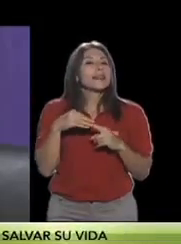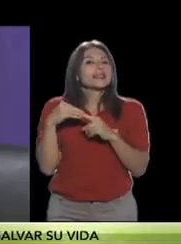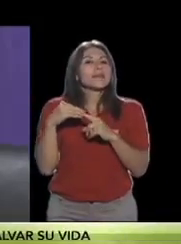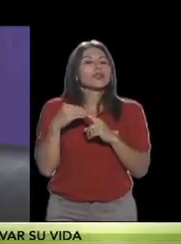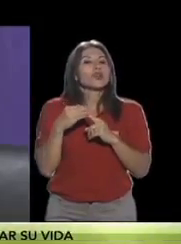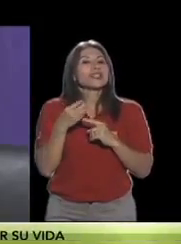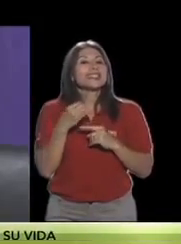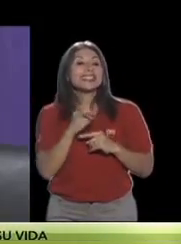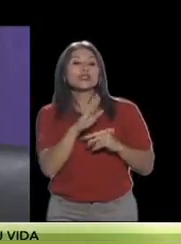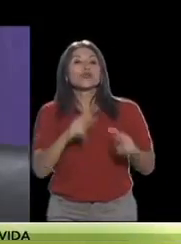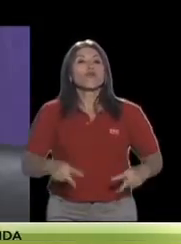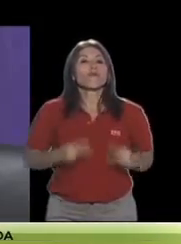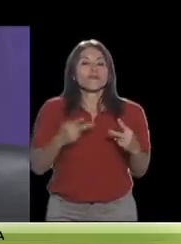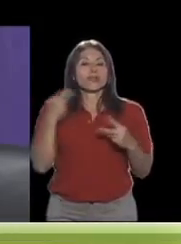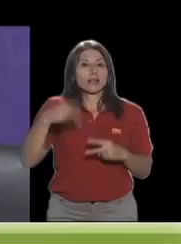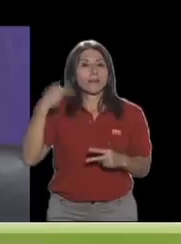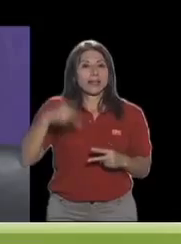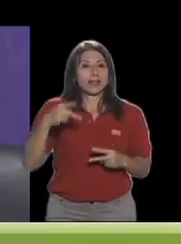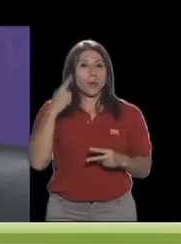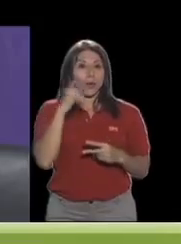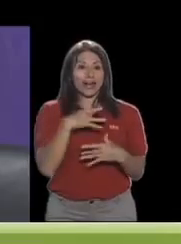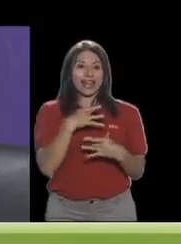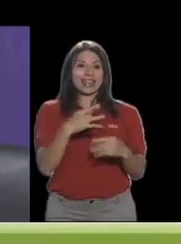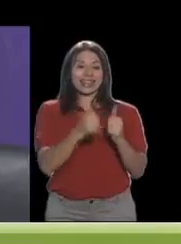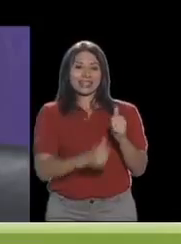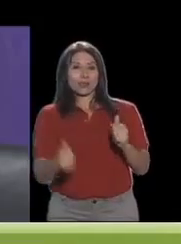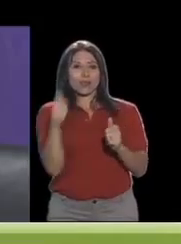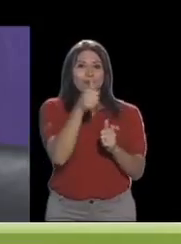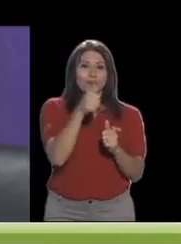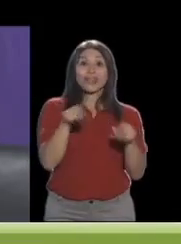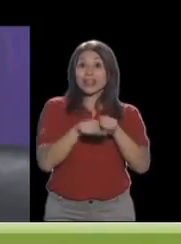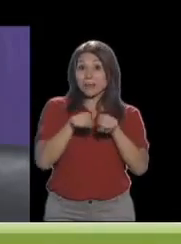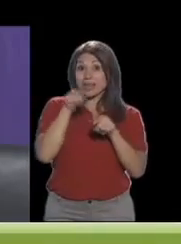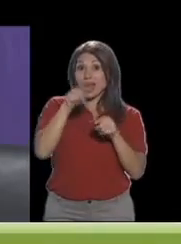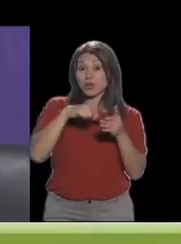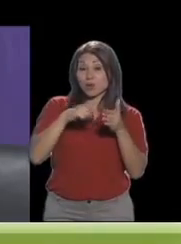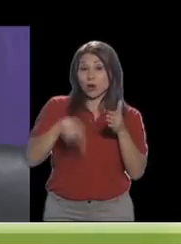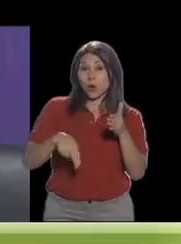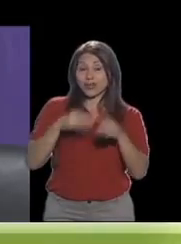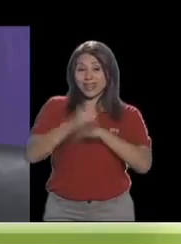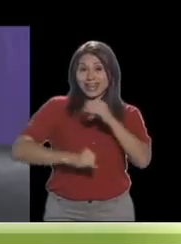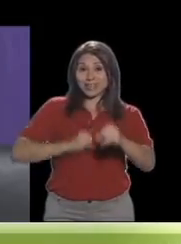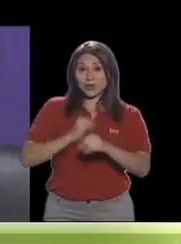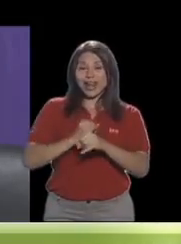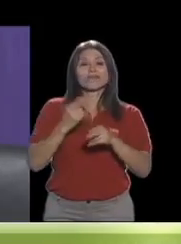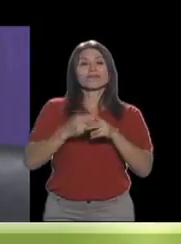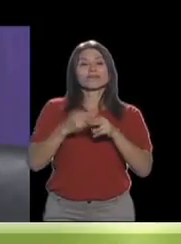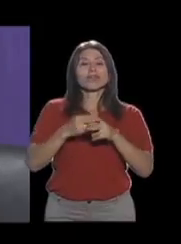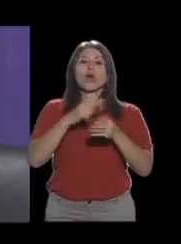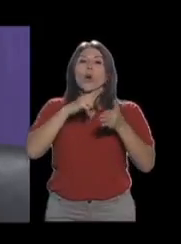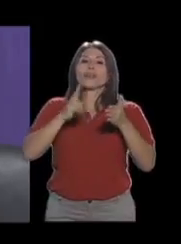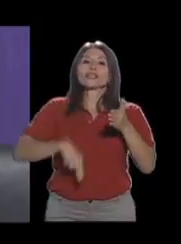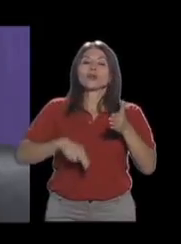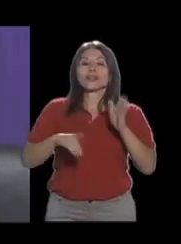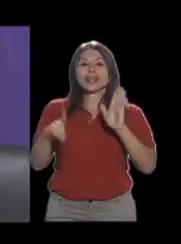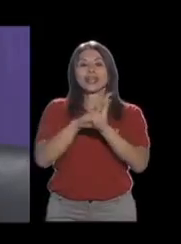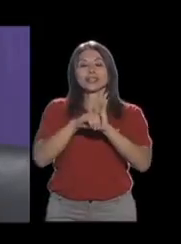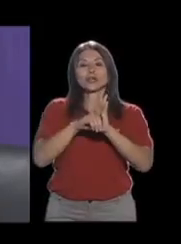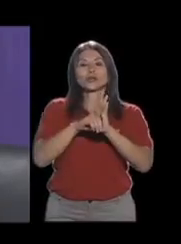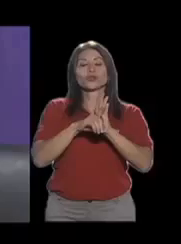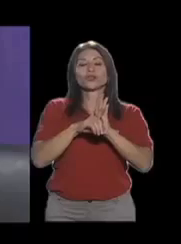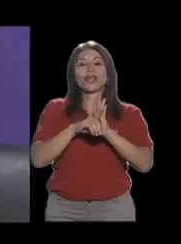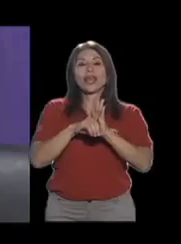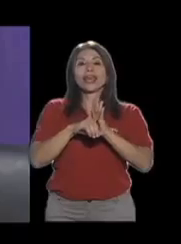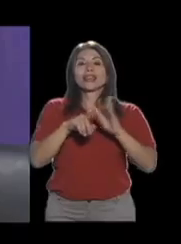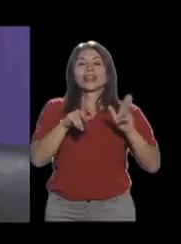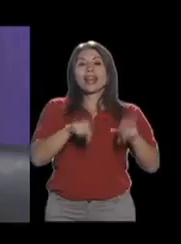interés superior del niño. Y ahí entramos en otra norma internacional que también el país aprobó, que es la Convención sobre los Derechos de las Personas, de las